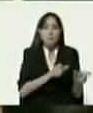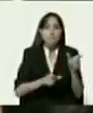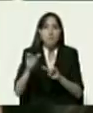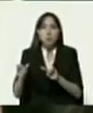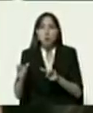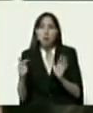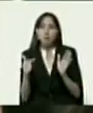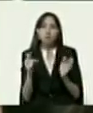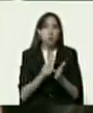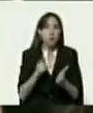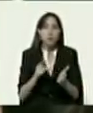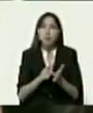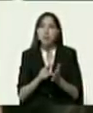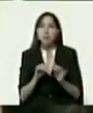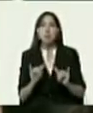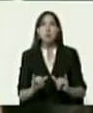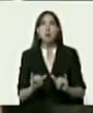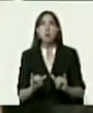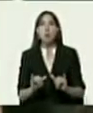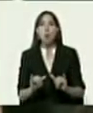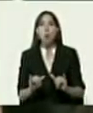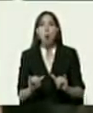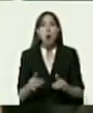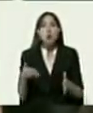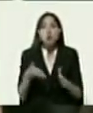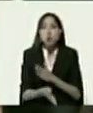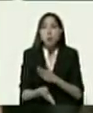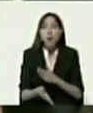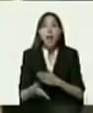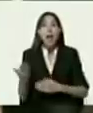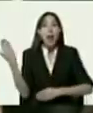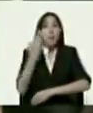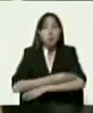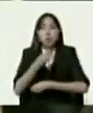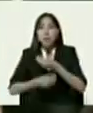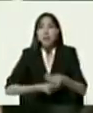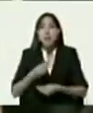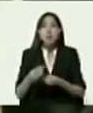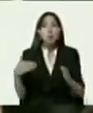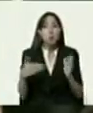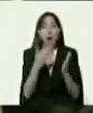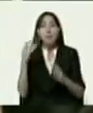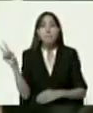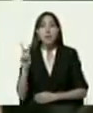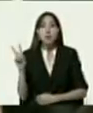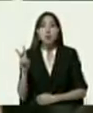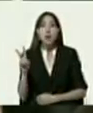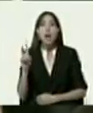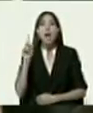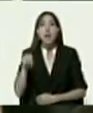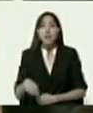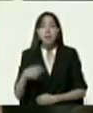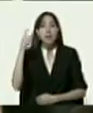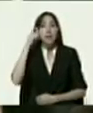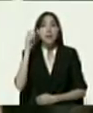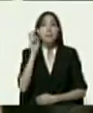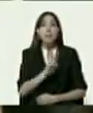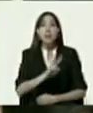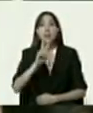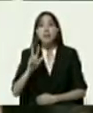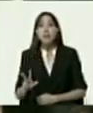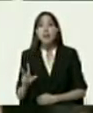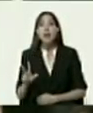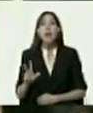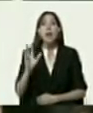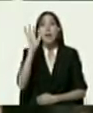hecho presentes a pesar de toda la presión que hubo sobre Venezuela e incluso un episodio triste el 23 de febrero de este año que se